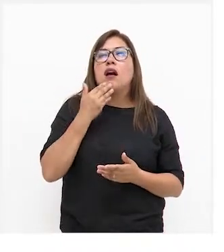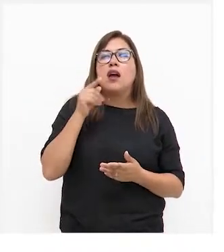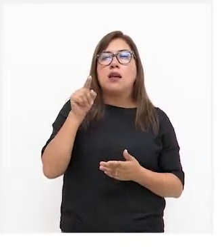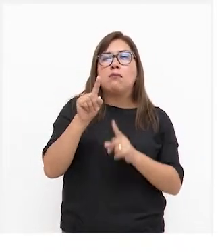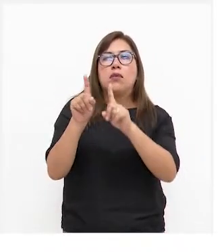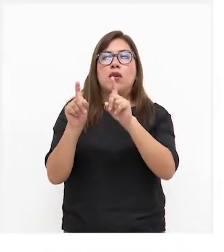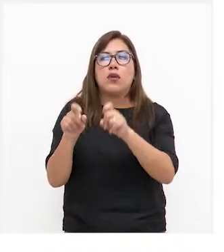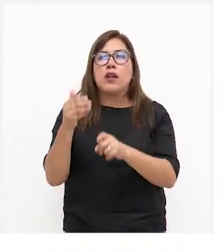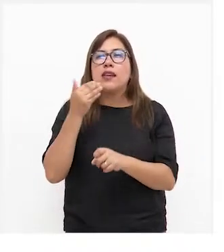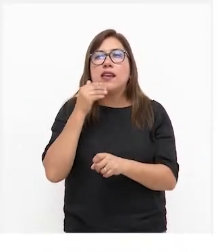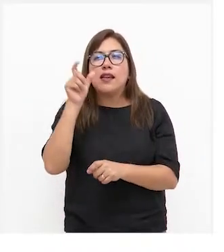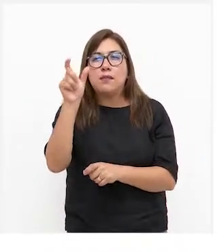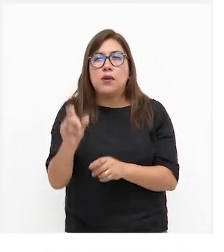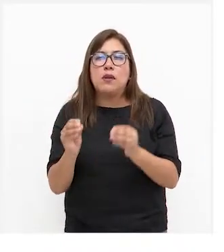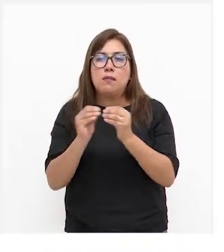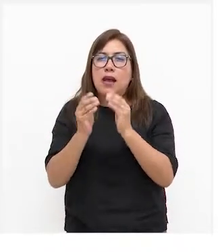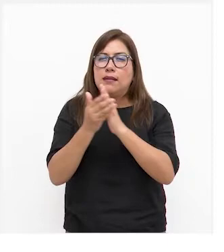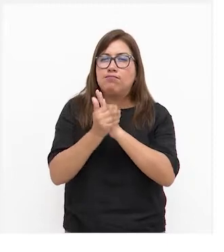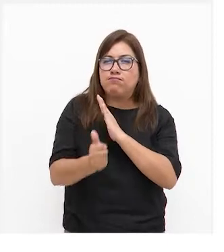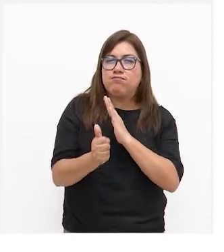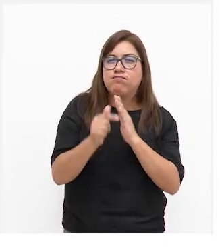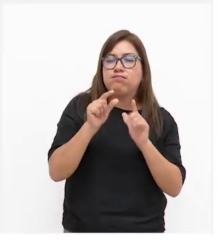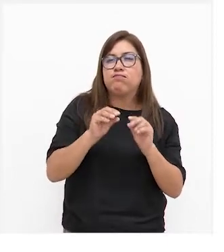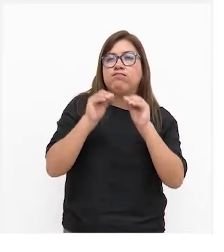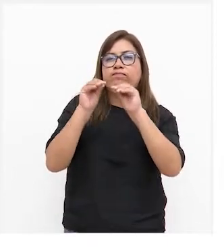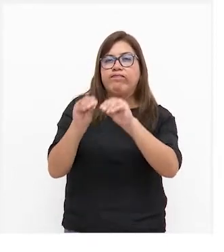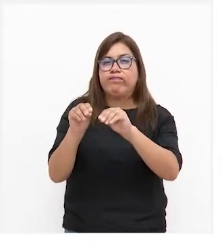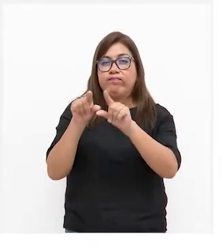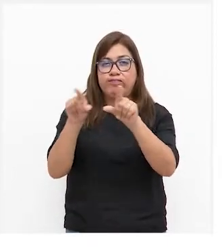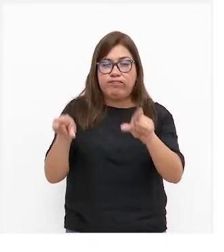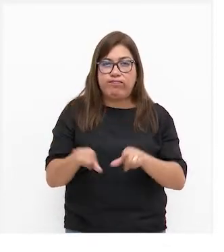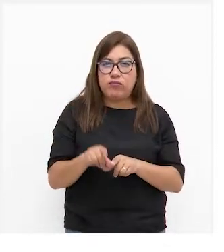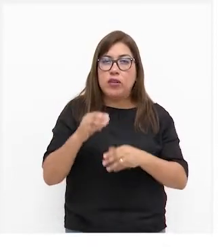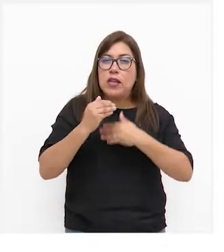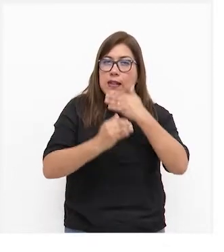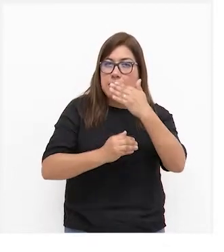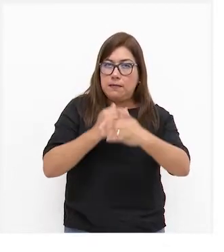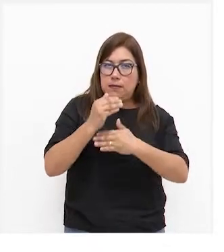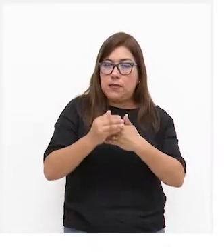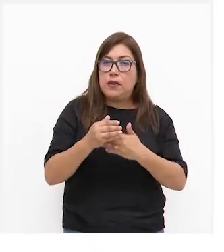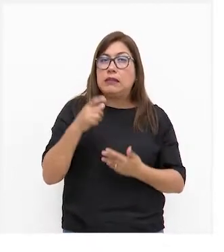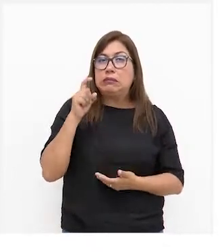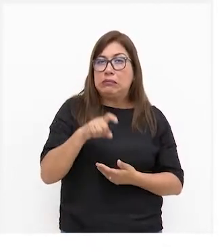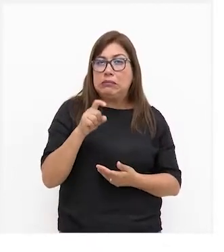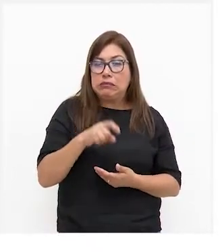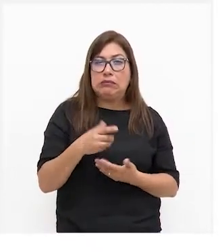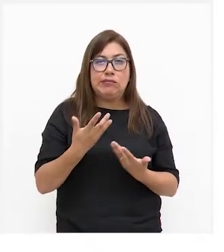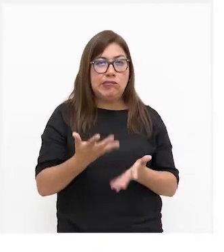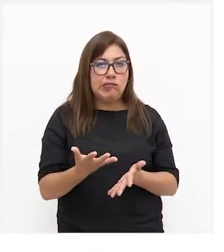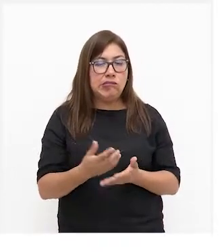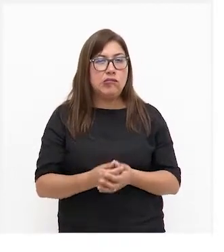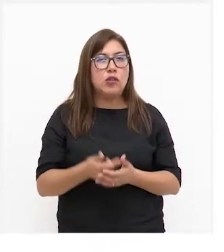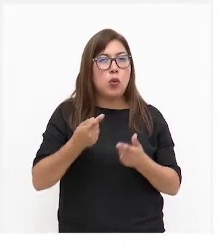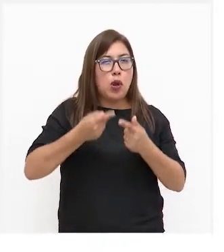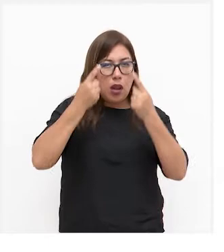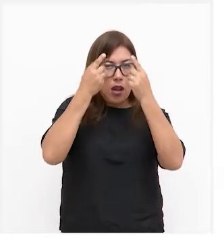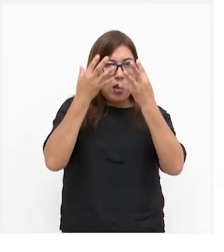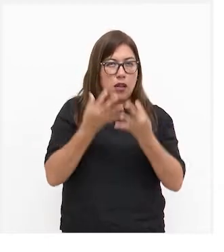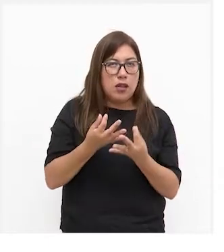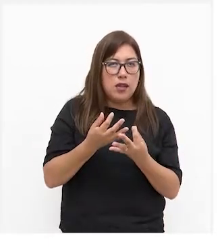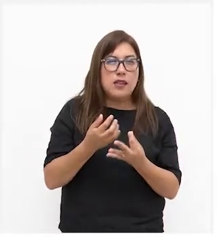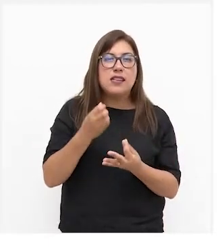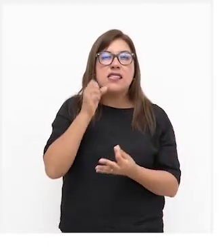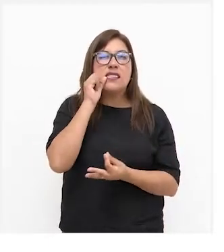más idónea para ocupar este puesto, sino que, en el mismo proceso, habrá que determinar qué hubiera hecho